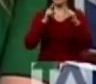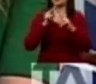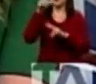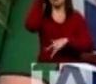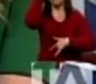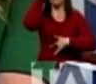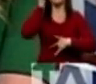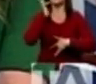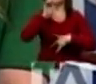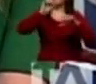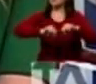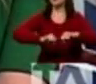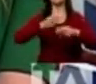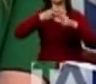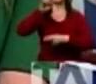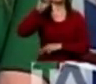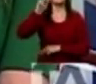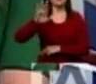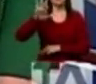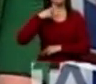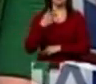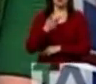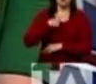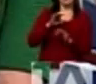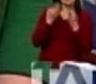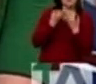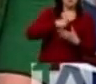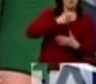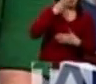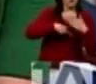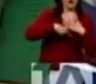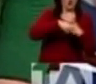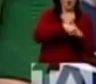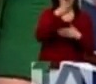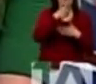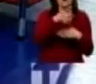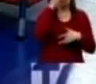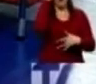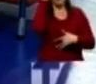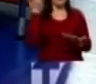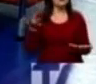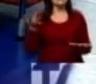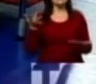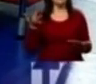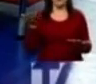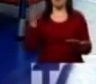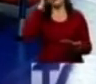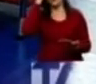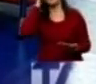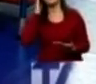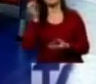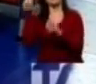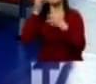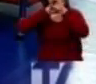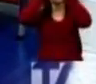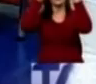este tipo de enfermedades. Porque cuando nos sucede a nosotros o a un ser querido, tal vez nos sentimos indefensos, pero hay que estar bien informados y eso es lo que tú estás